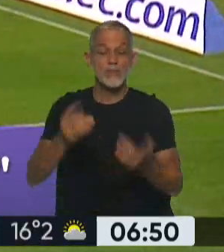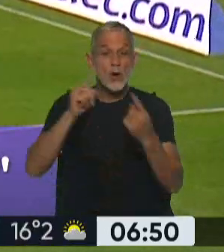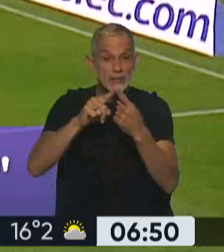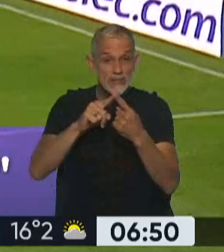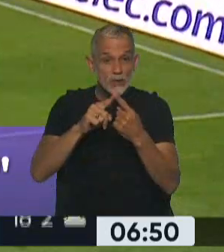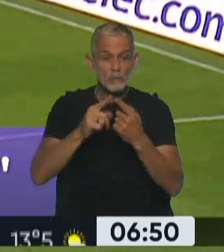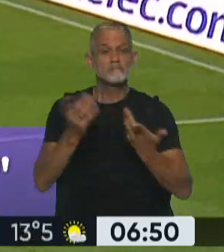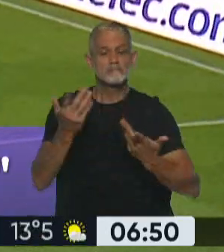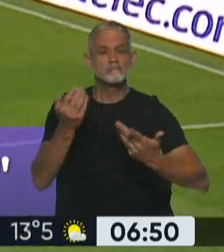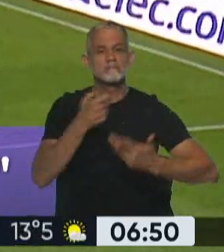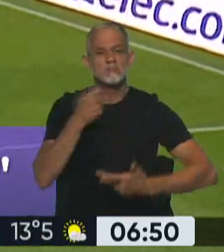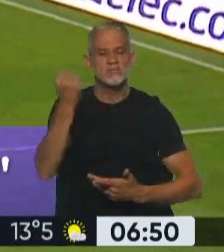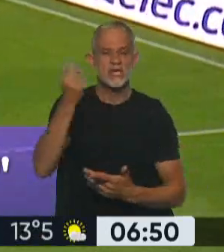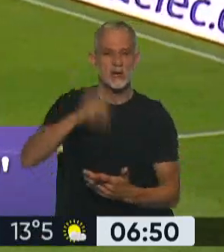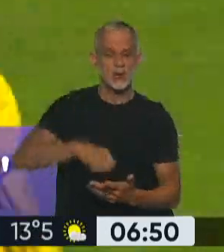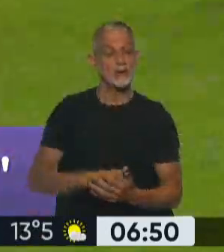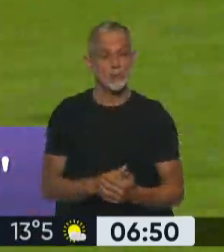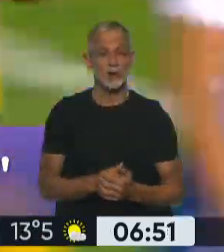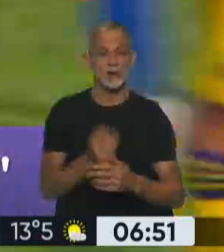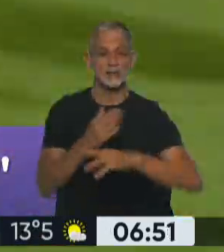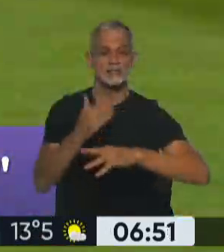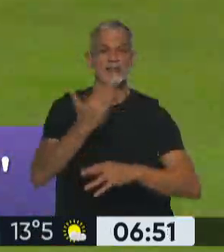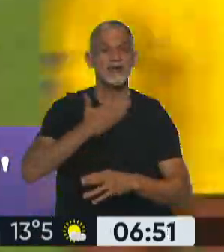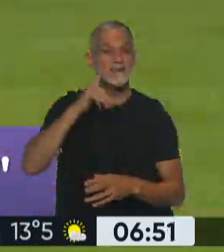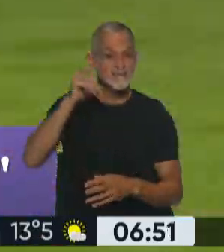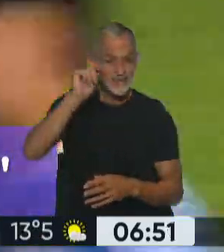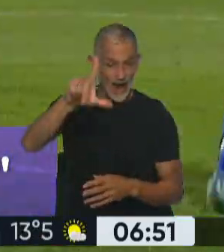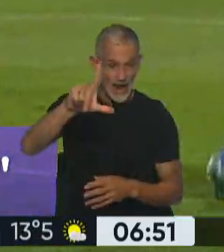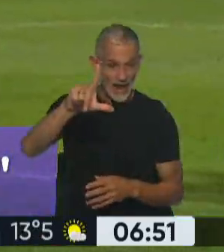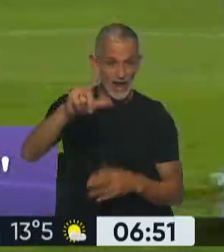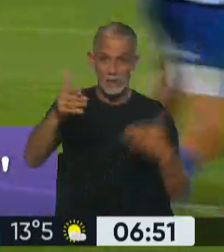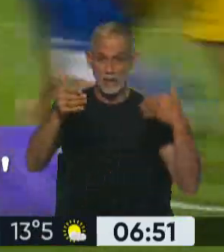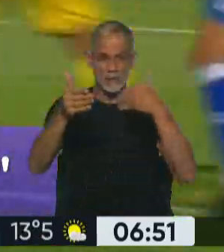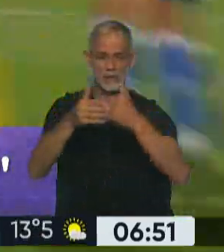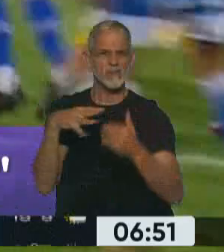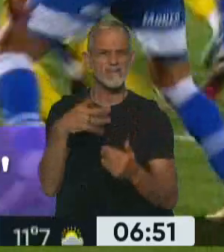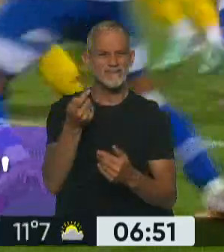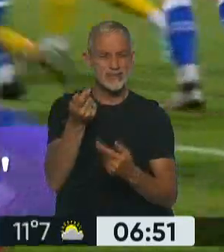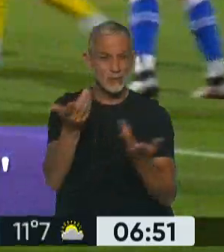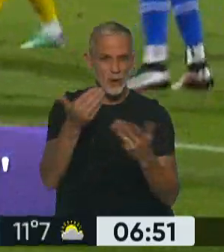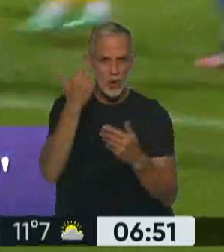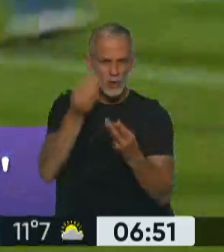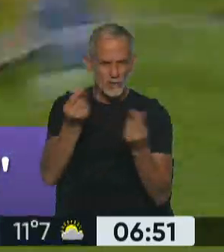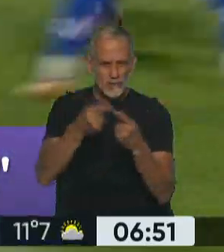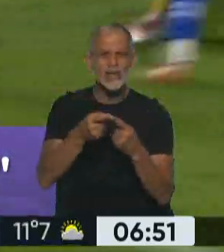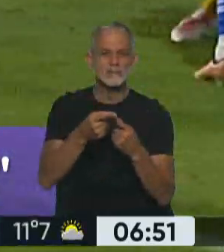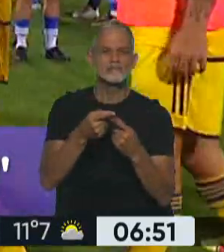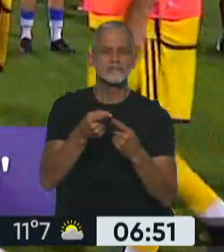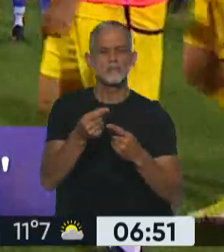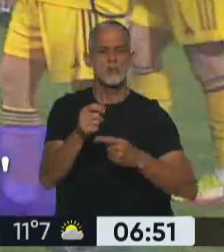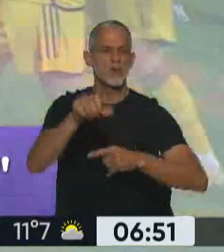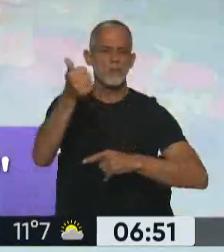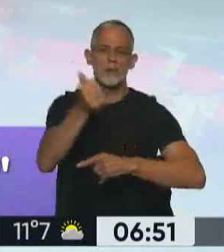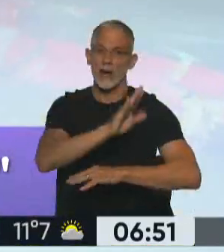que vuelva al millonario. Bueno, Figal sobre el final, o faltando muy poco para el final del partido, termina dándole esta victoria